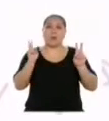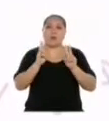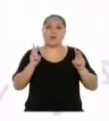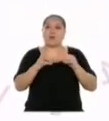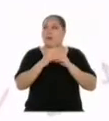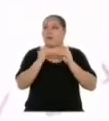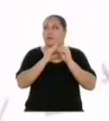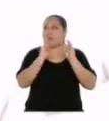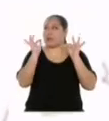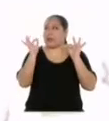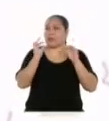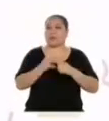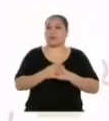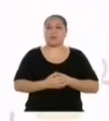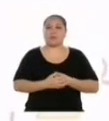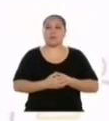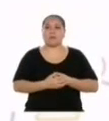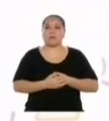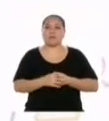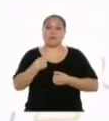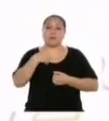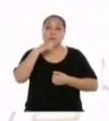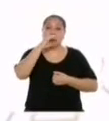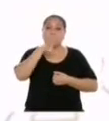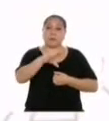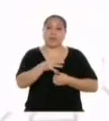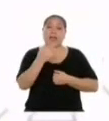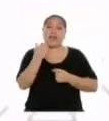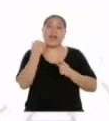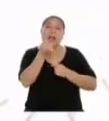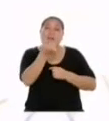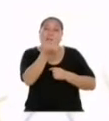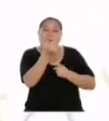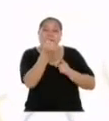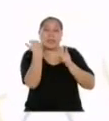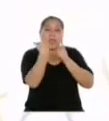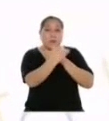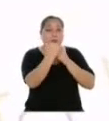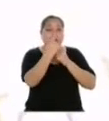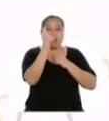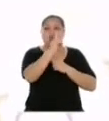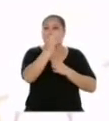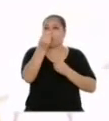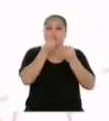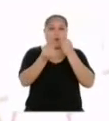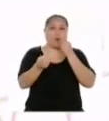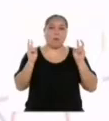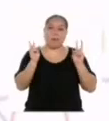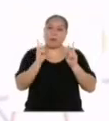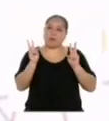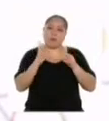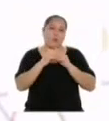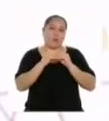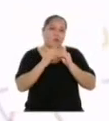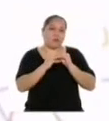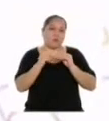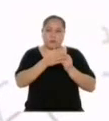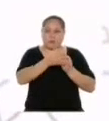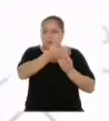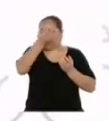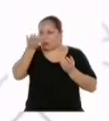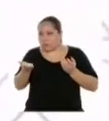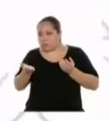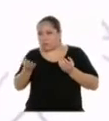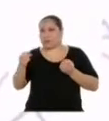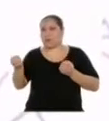frutas. Bueno, como decía, casi la mitad de encuestados no consume verduras y frutas. Esto en contraste